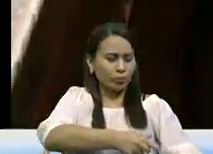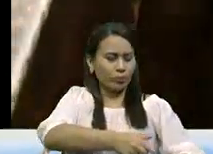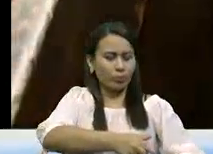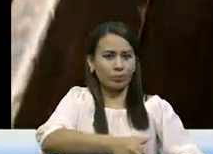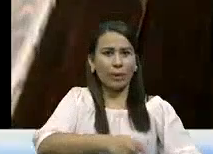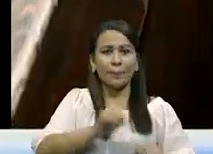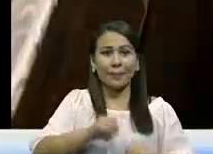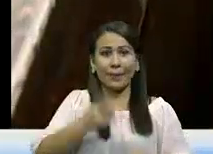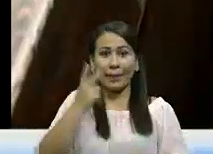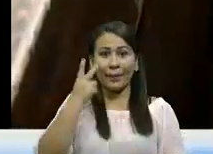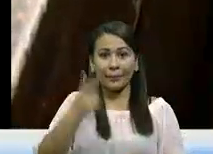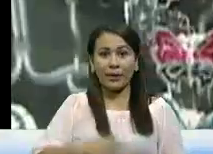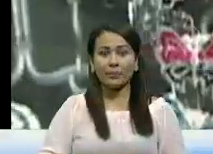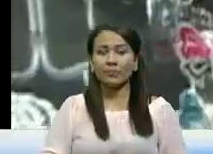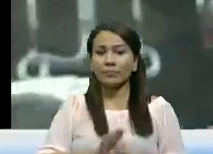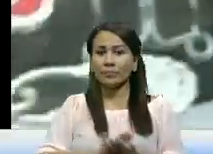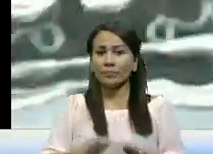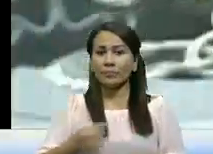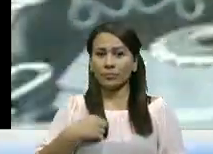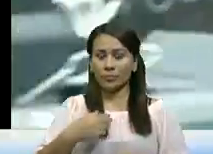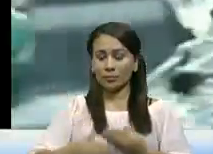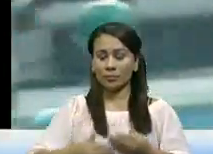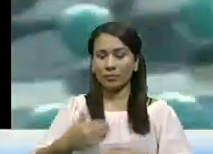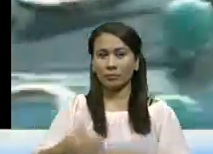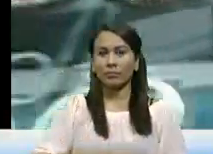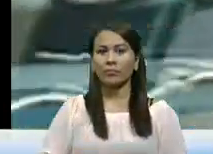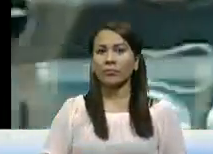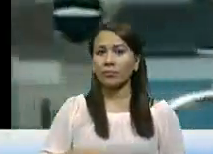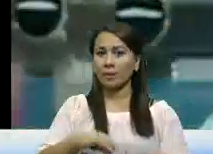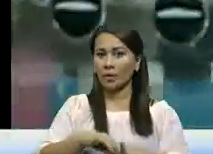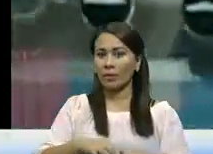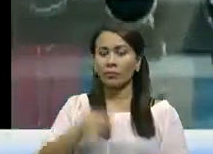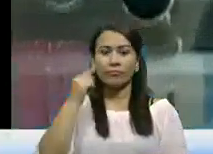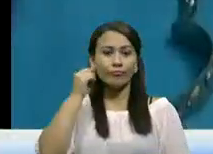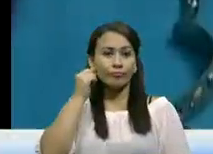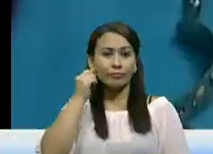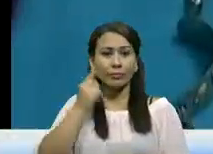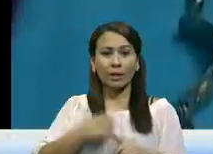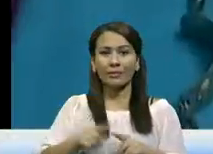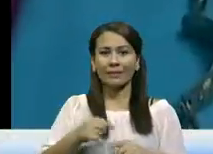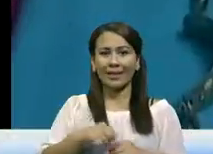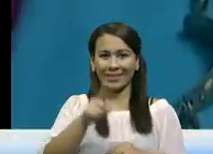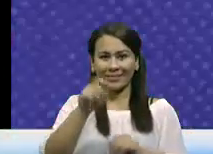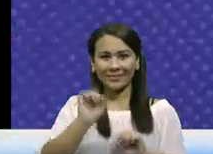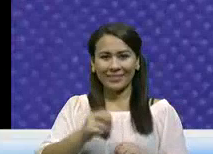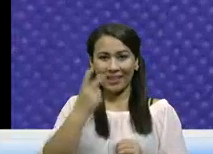Indispensables cada una de ellas para materializar objetos, joyas, íconos, sueños.